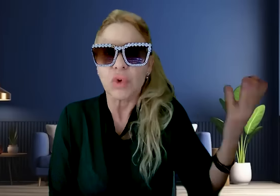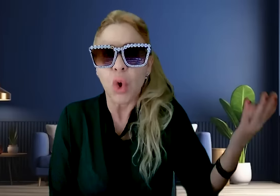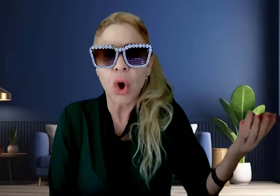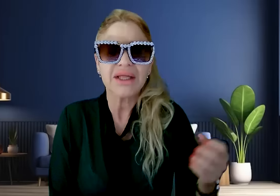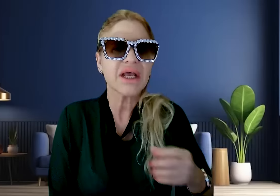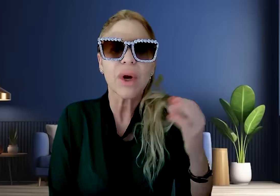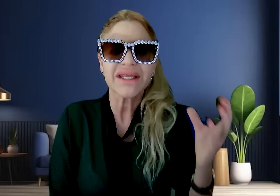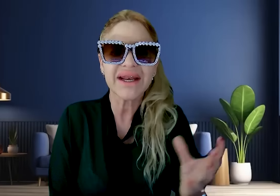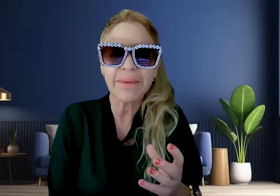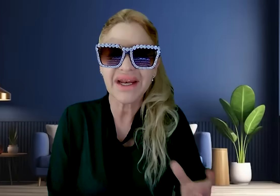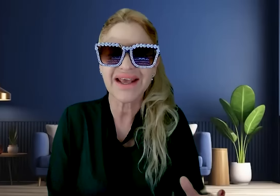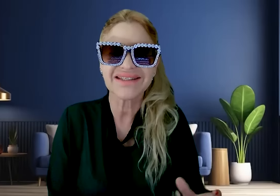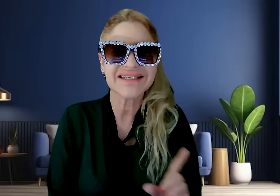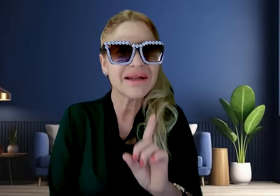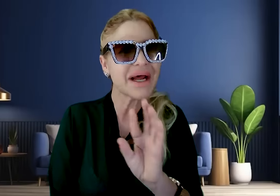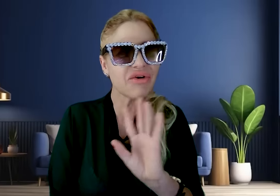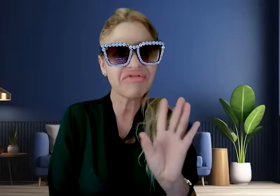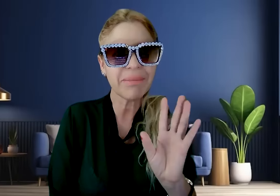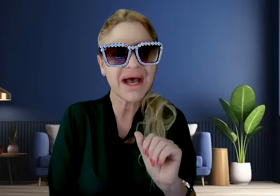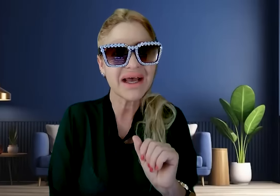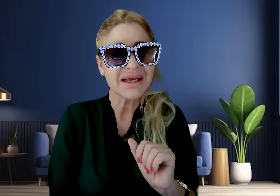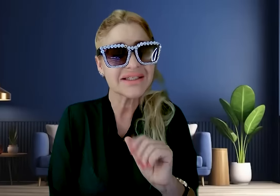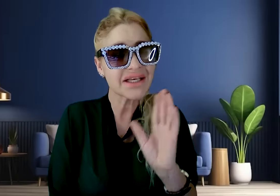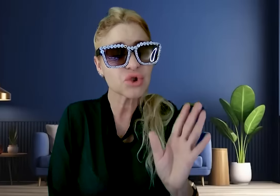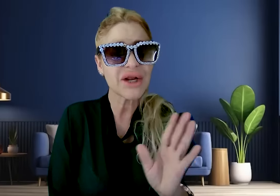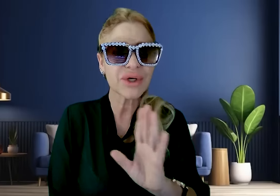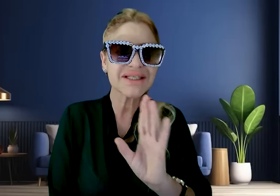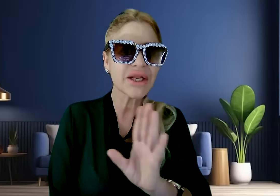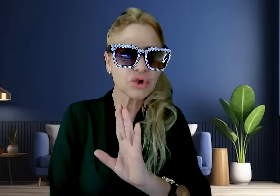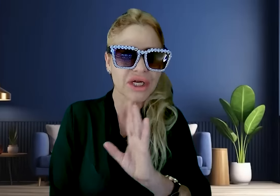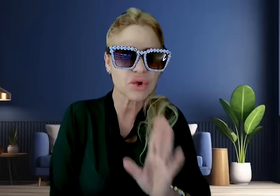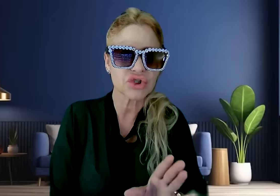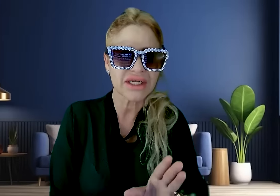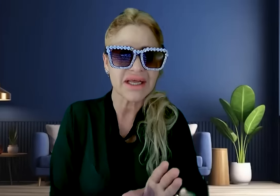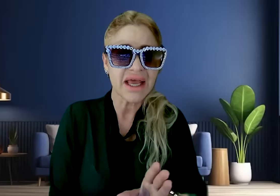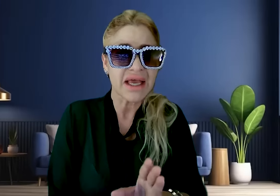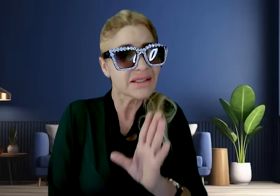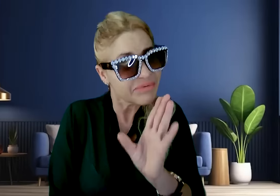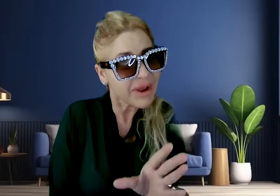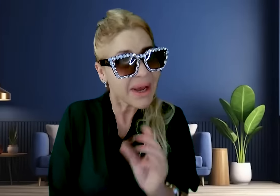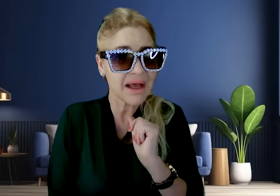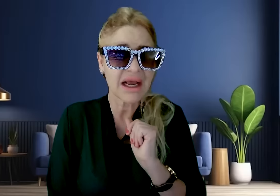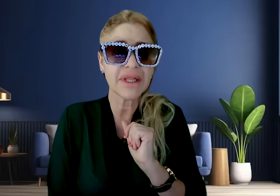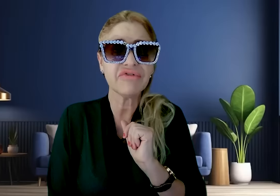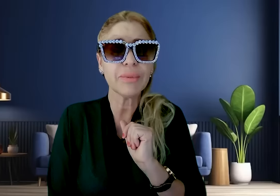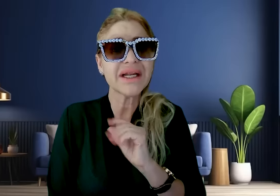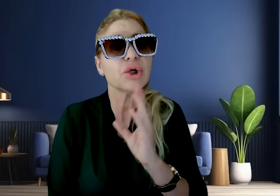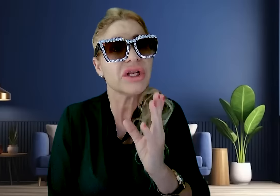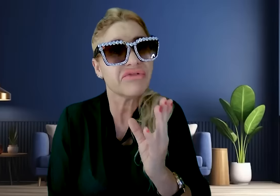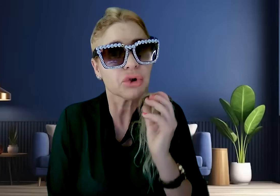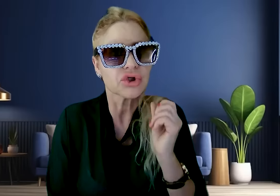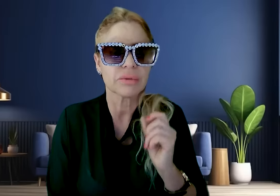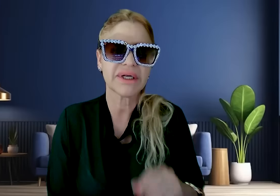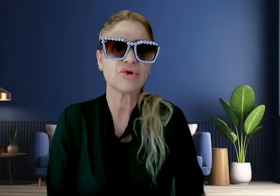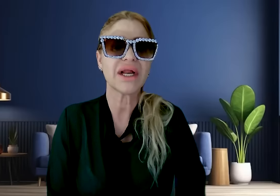país o de cualquier emergencia. Sin embargo, FEMA, ya escucharon, está en otras cosas. FEMA acaba de informar que no